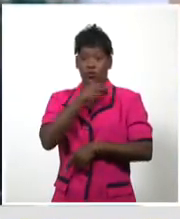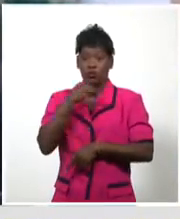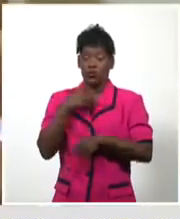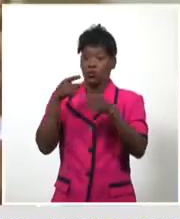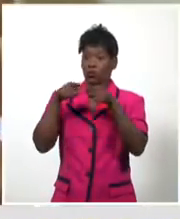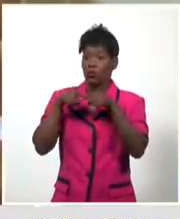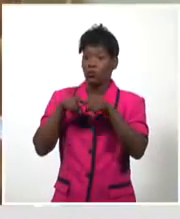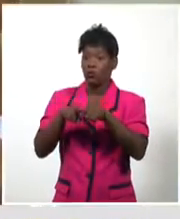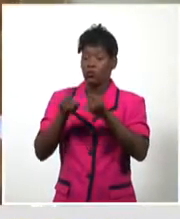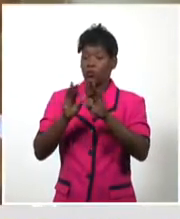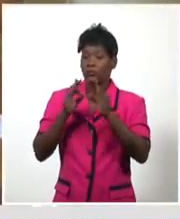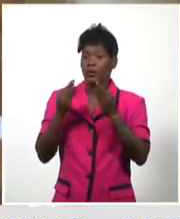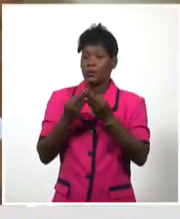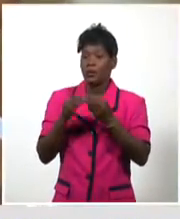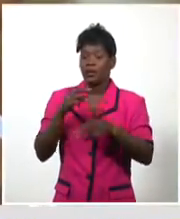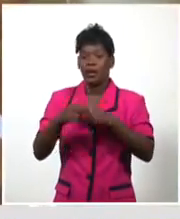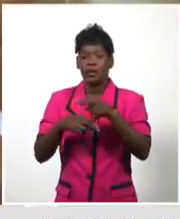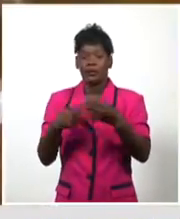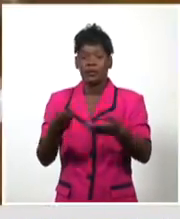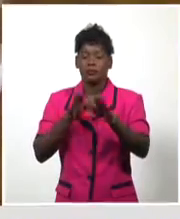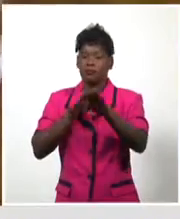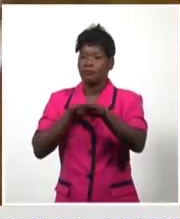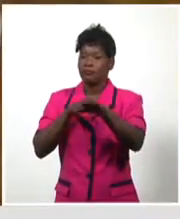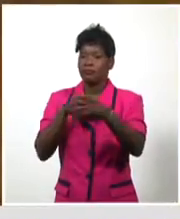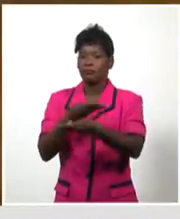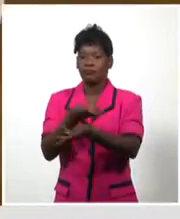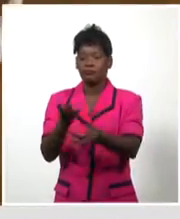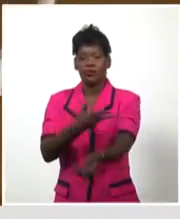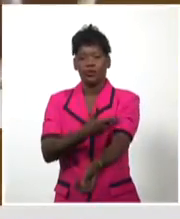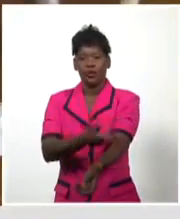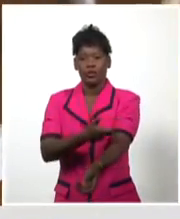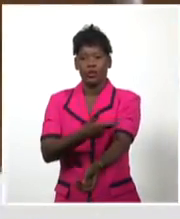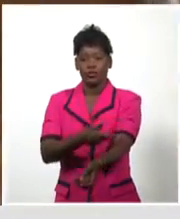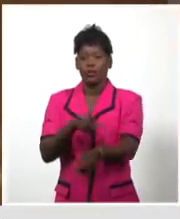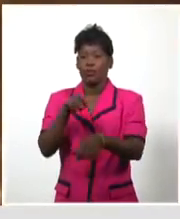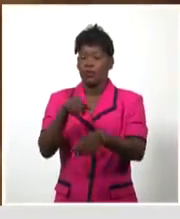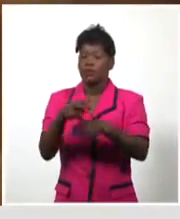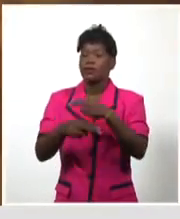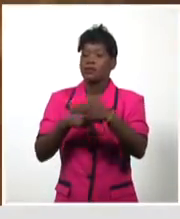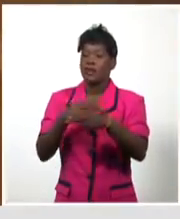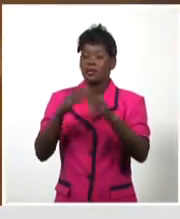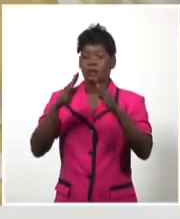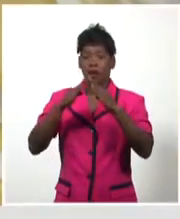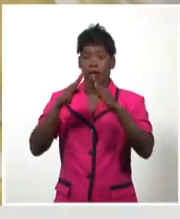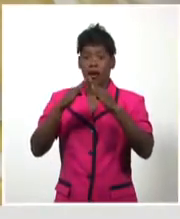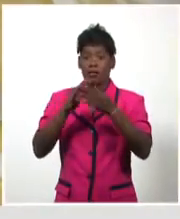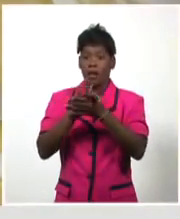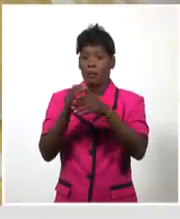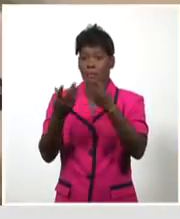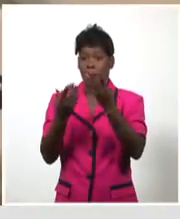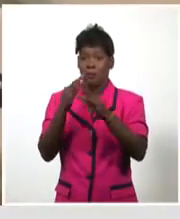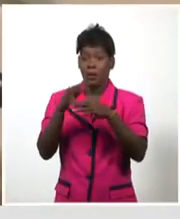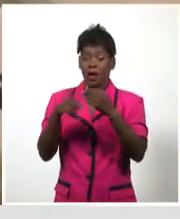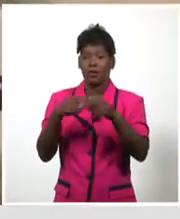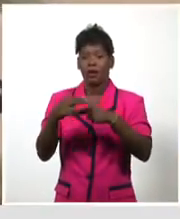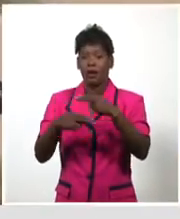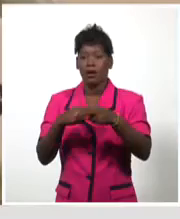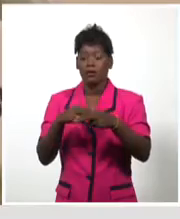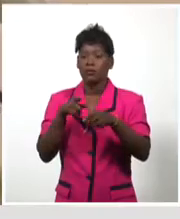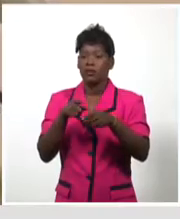donaron 160 caretas protectoras faciales. Su fabricación artesanal permite incluso ajustar las dimensiones según